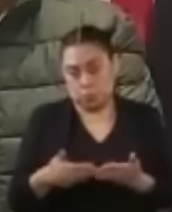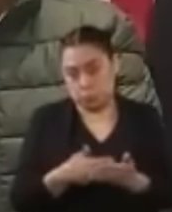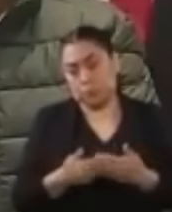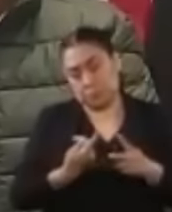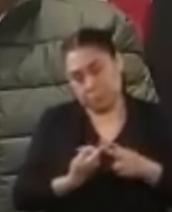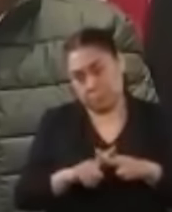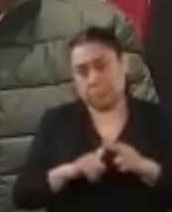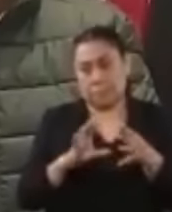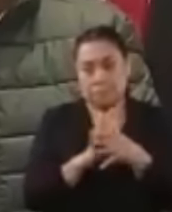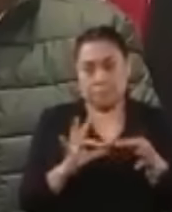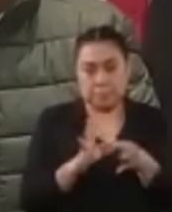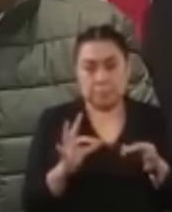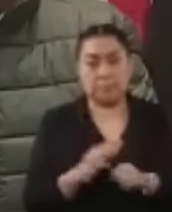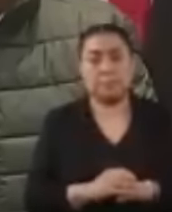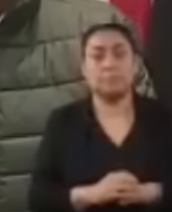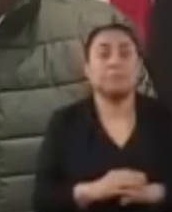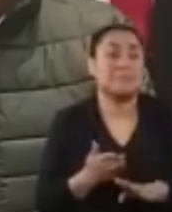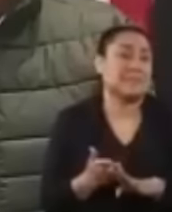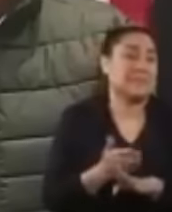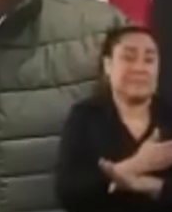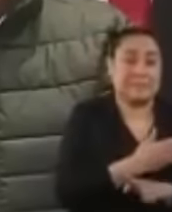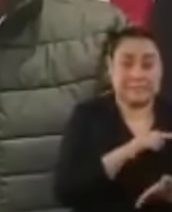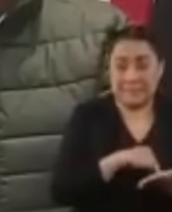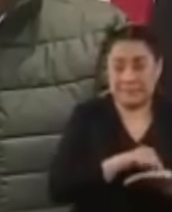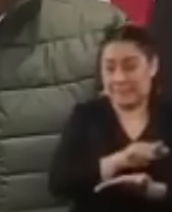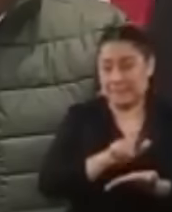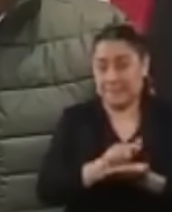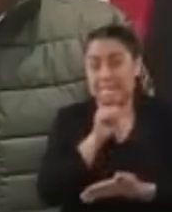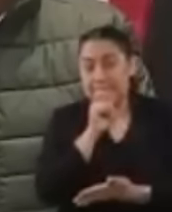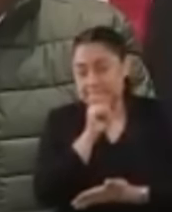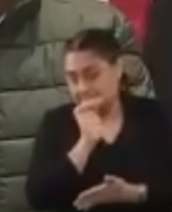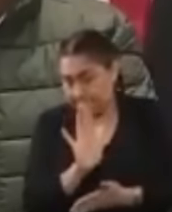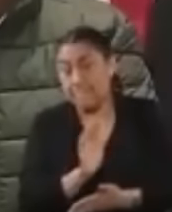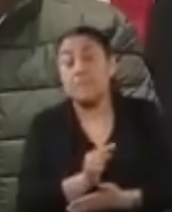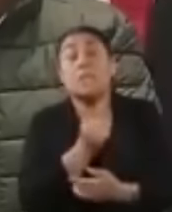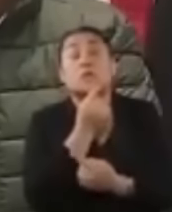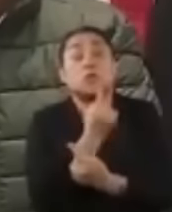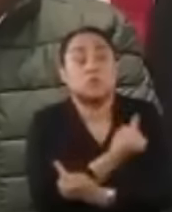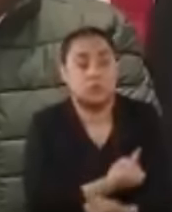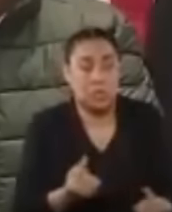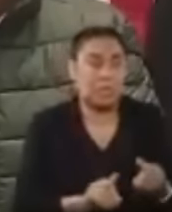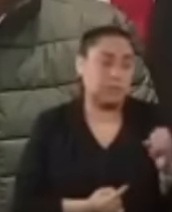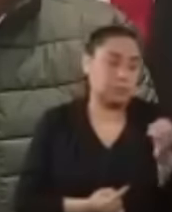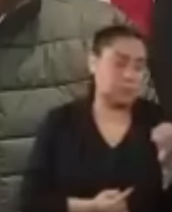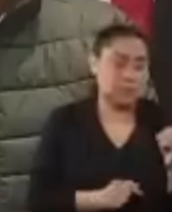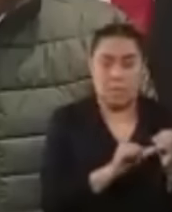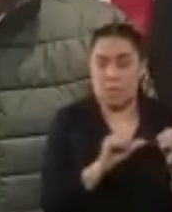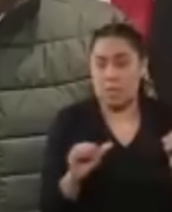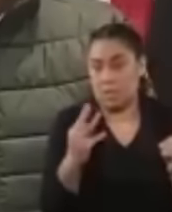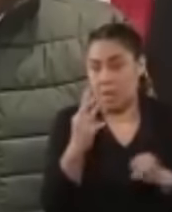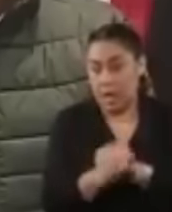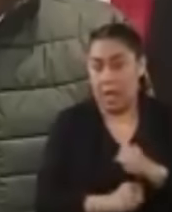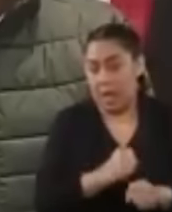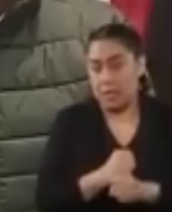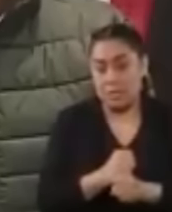siguiente: antes de esta reforma, los niños de 0 a 3 años